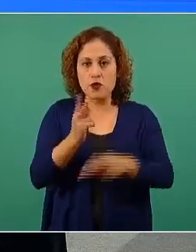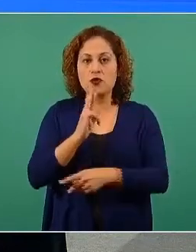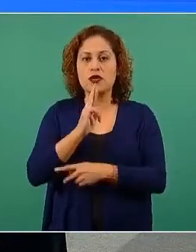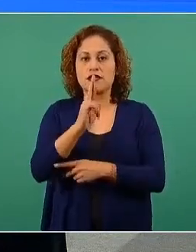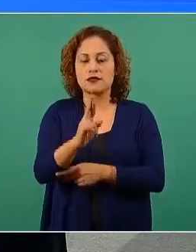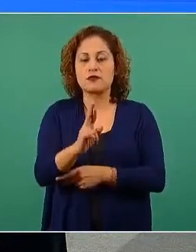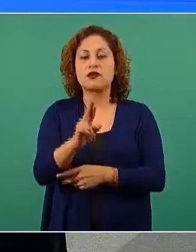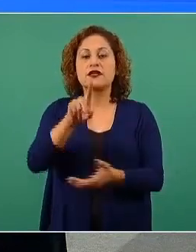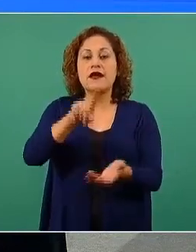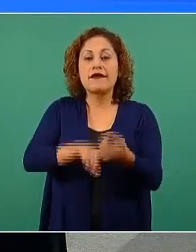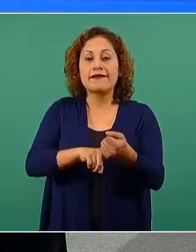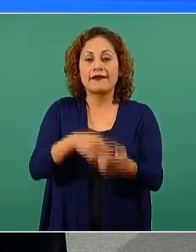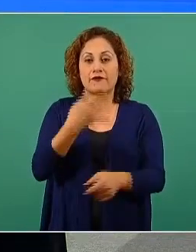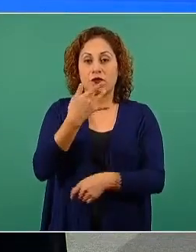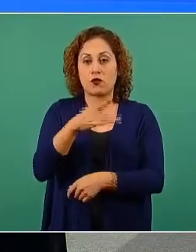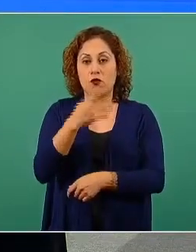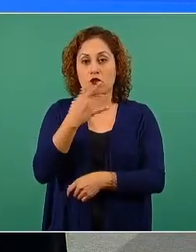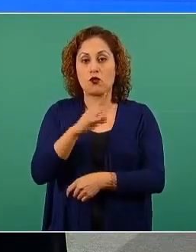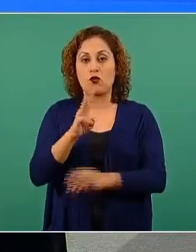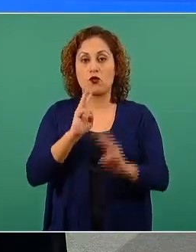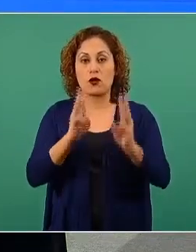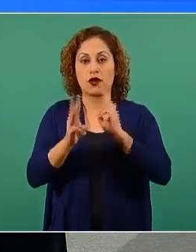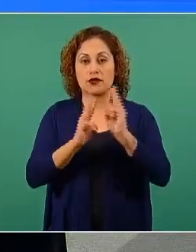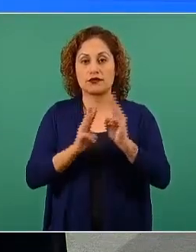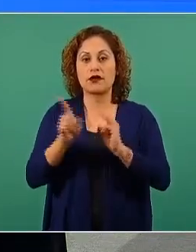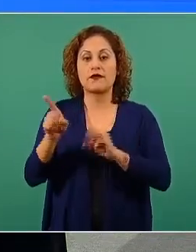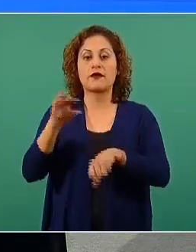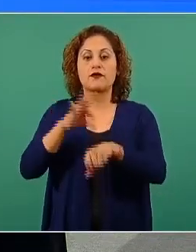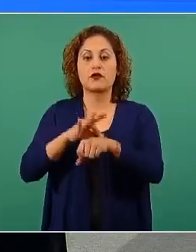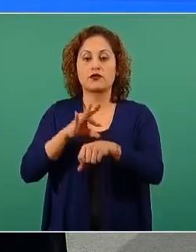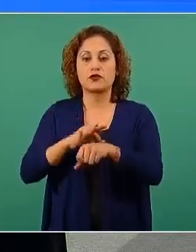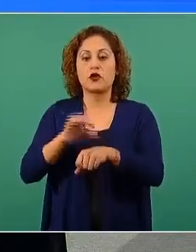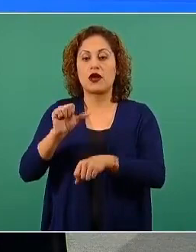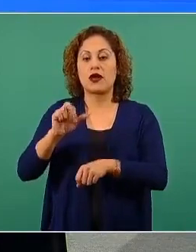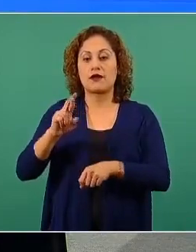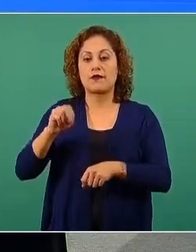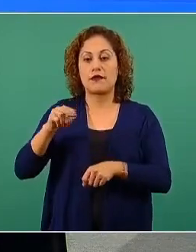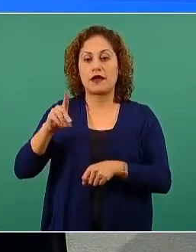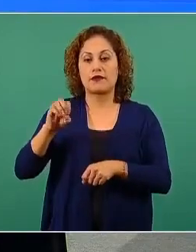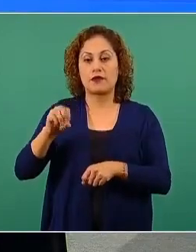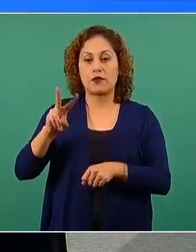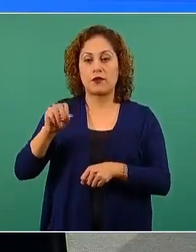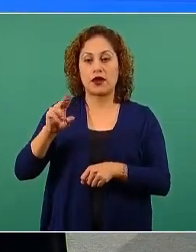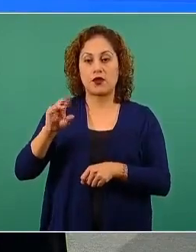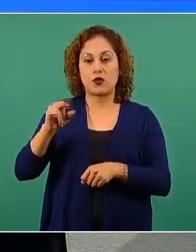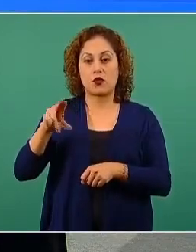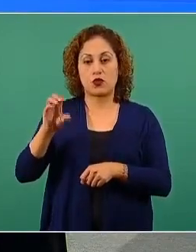WhatsApp con el doctor Armando Vacuno. Y la página